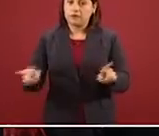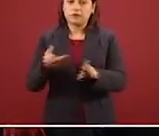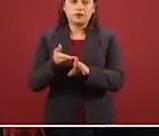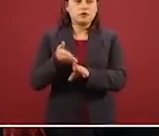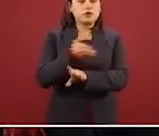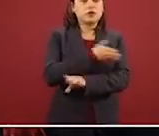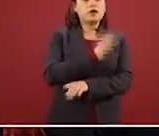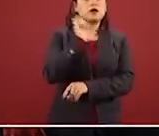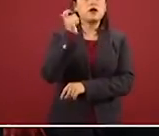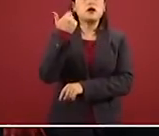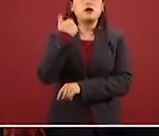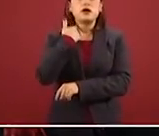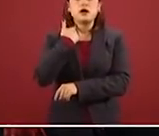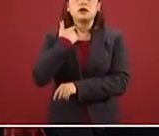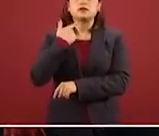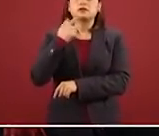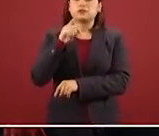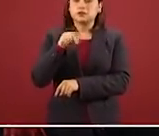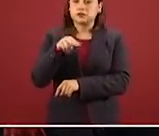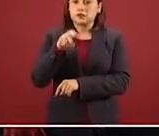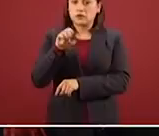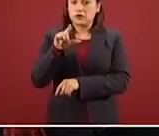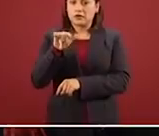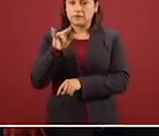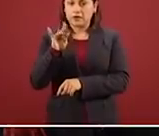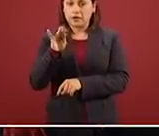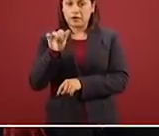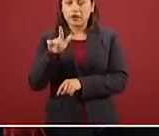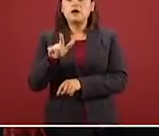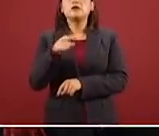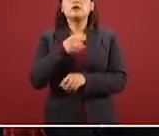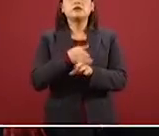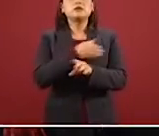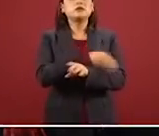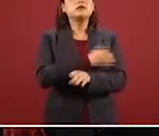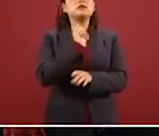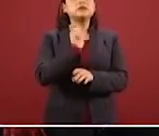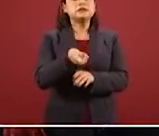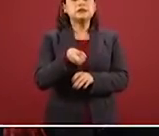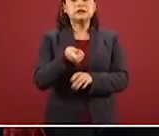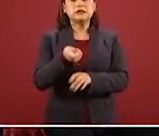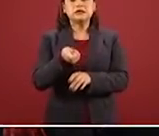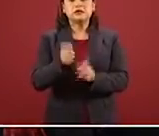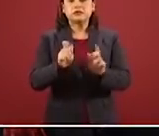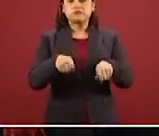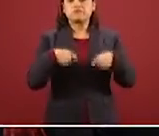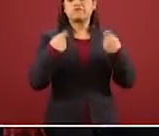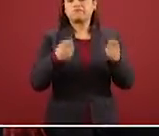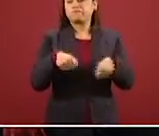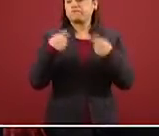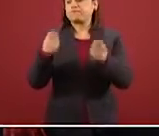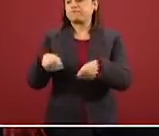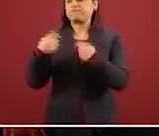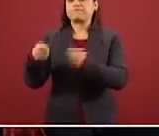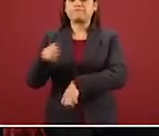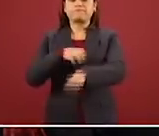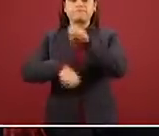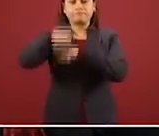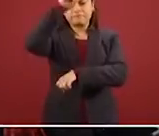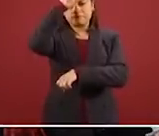se otorgaron concesiones mineras como nunca.